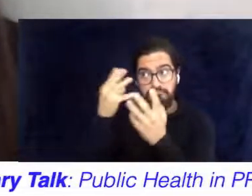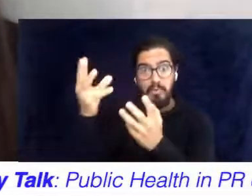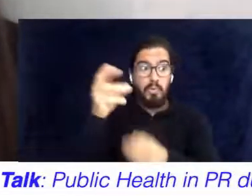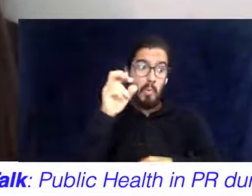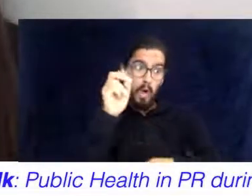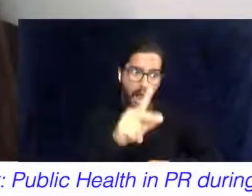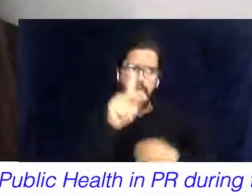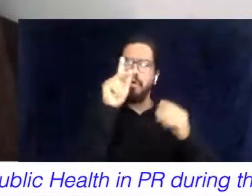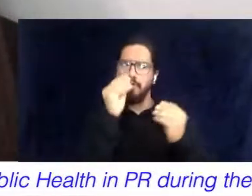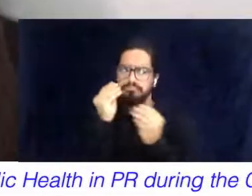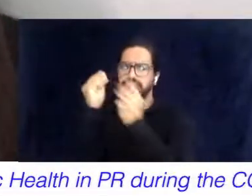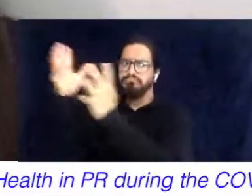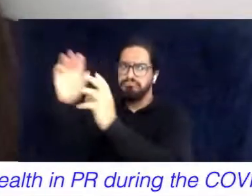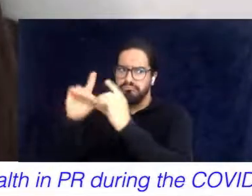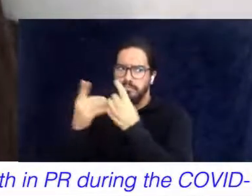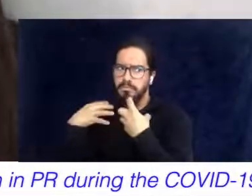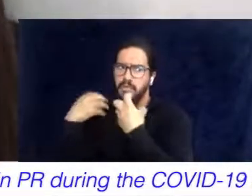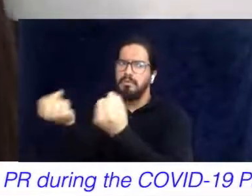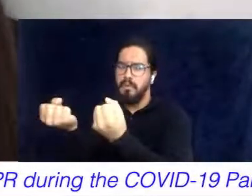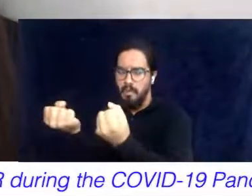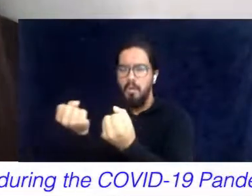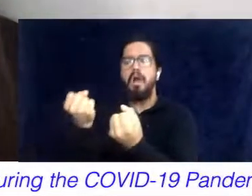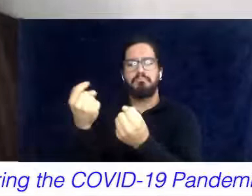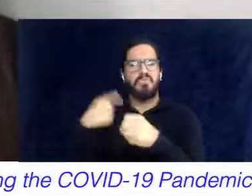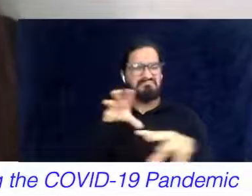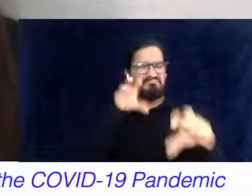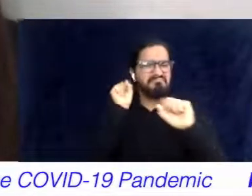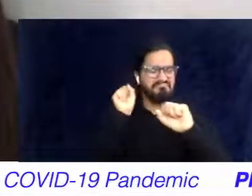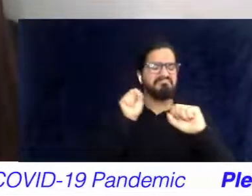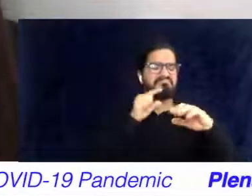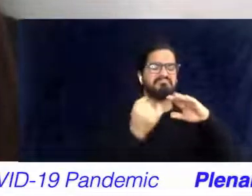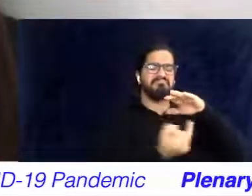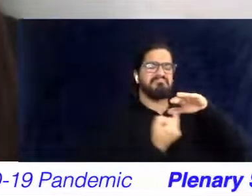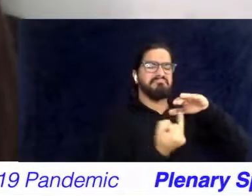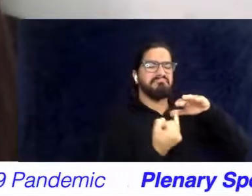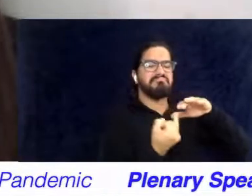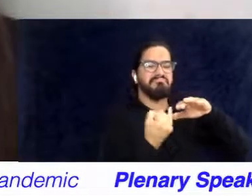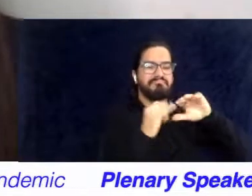Departamento de Salud y se pueda hacer esa orientación y esa investigación.